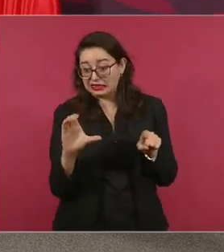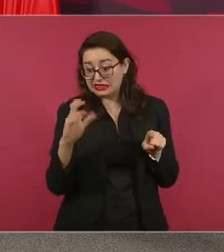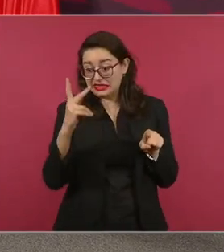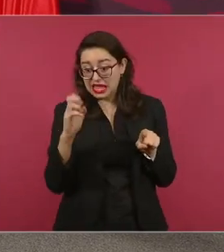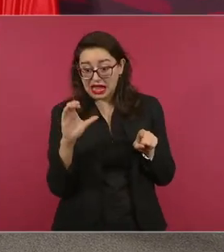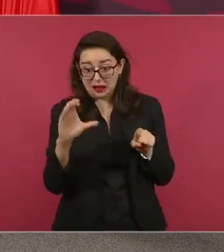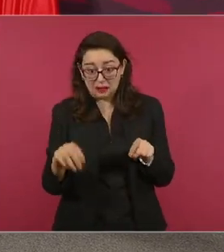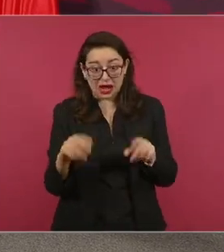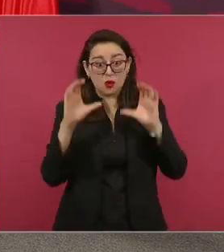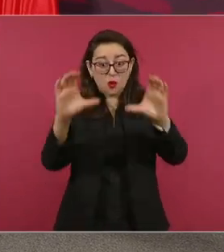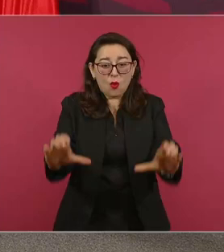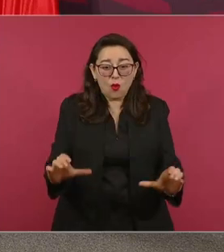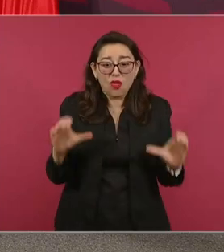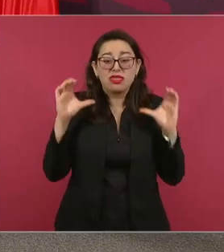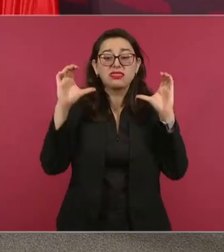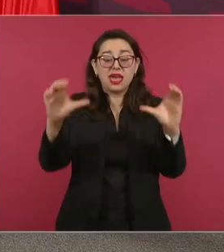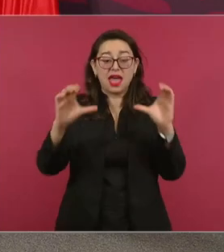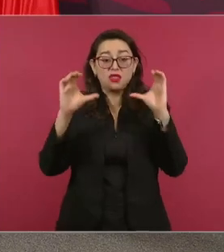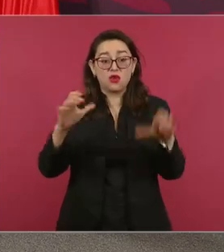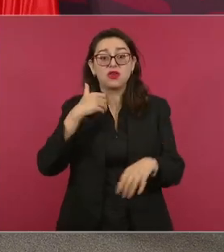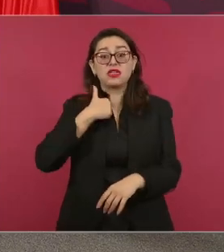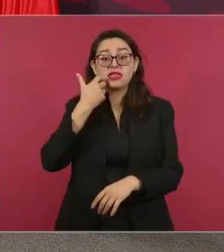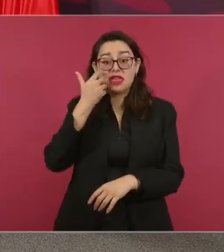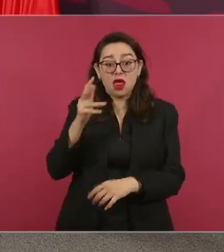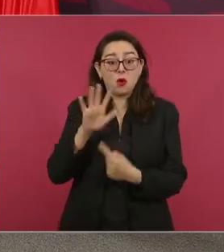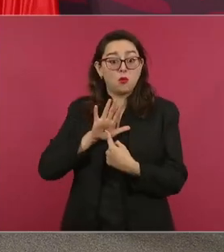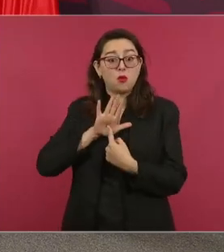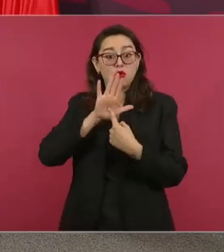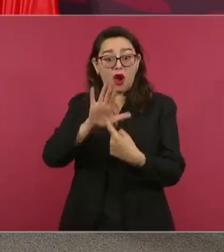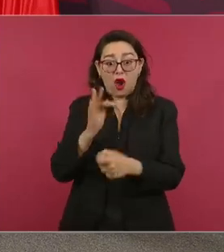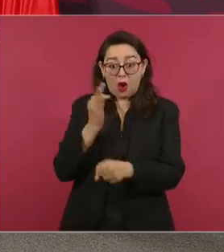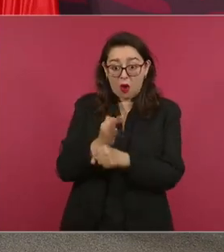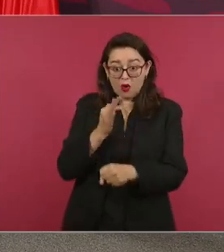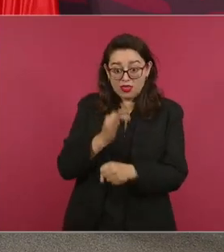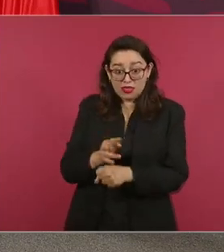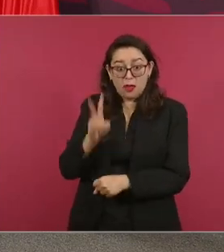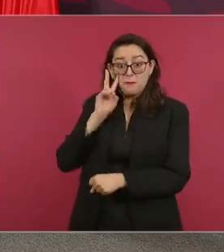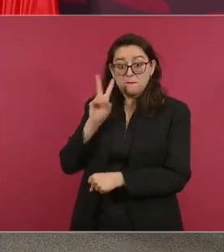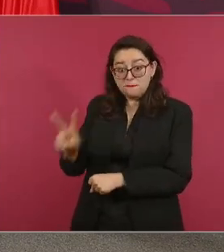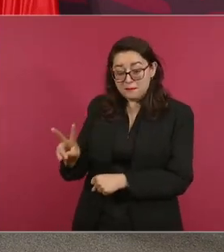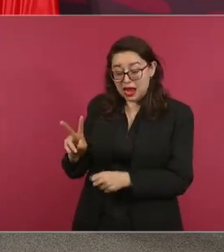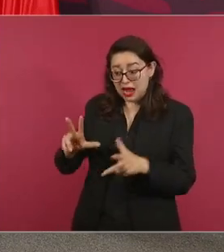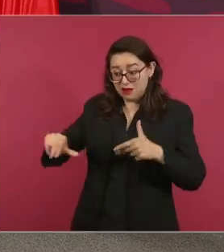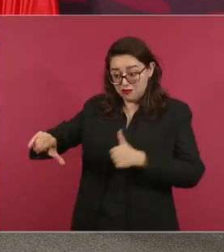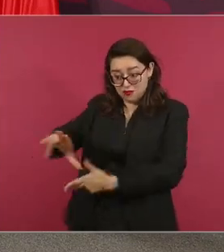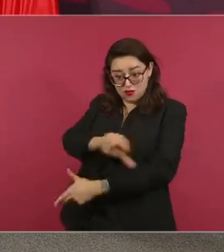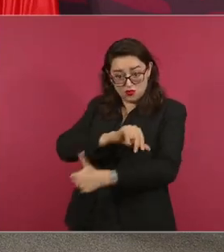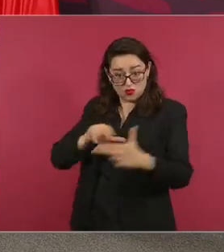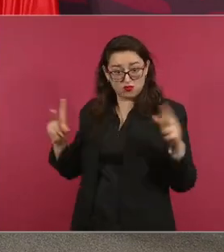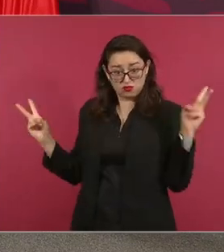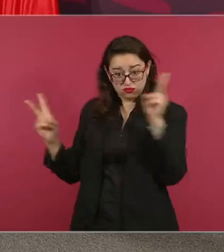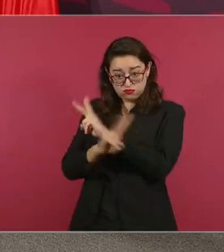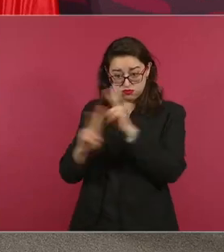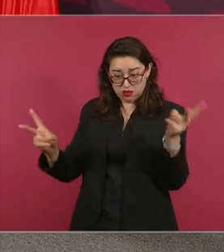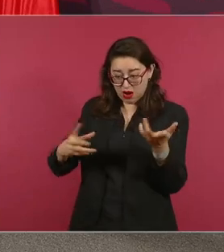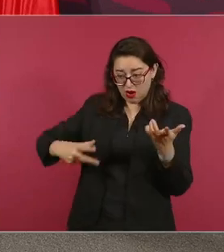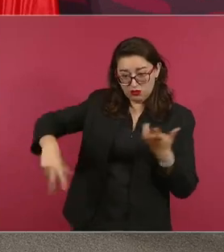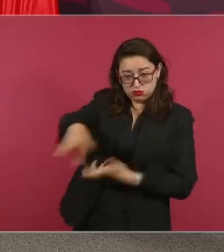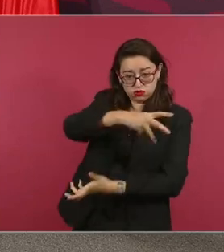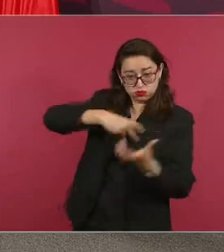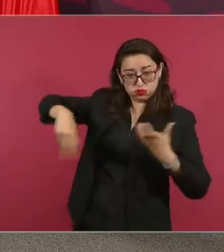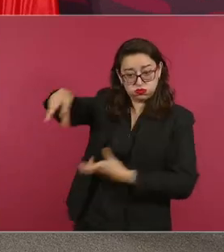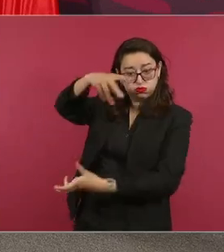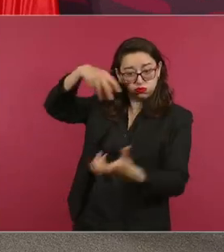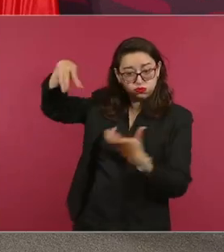de Galeana. Le quiero mostrar cómo se ven a esta hora las bandas ciclónicas en la imagen satelital